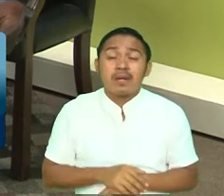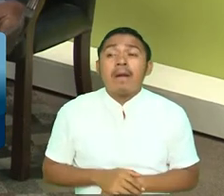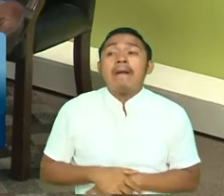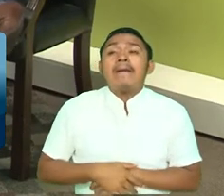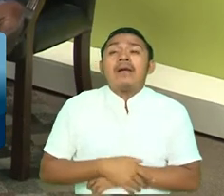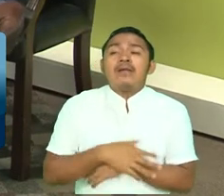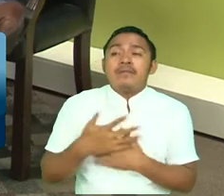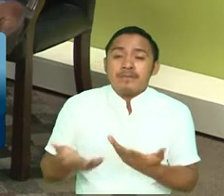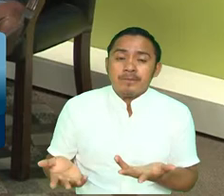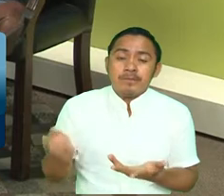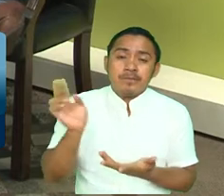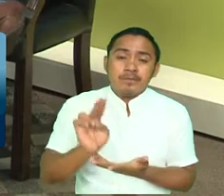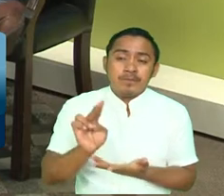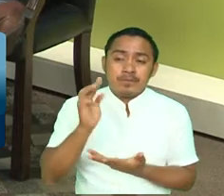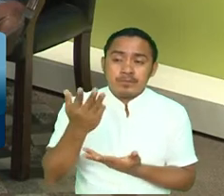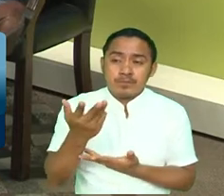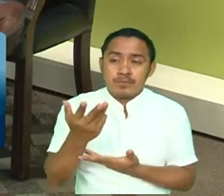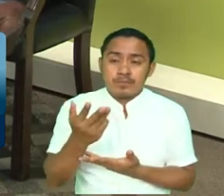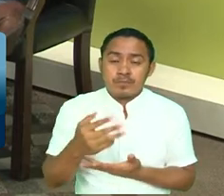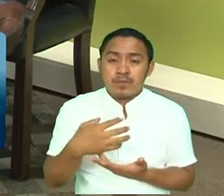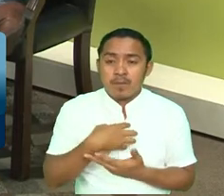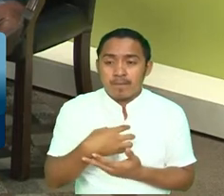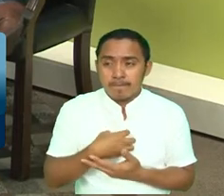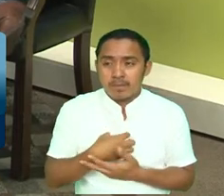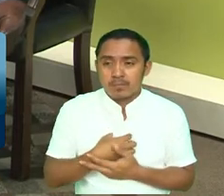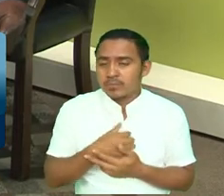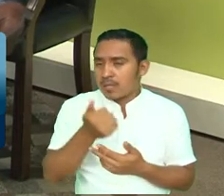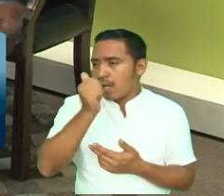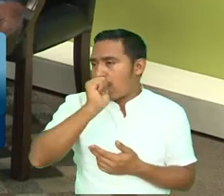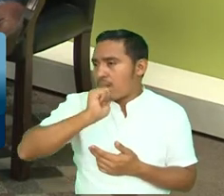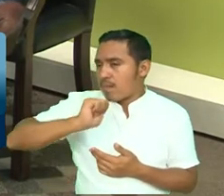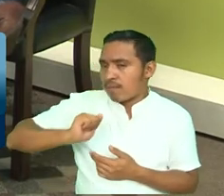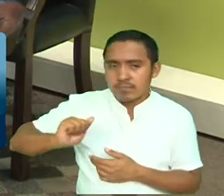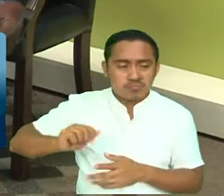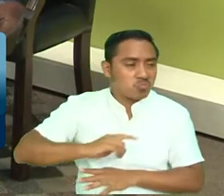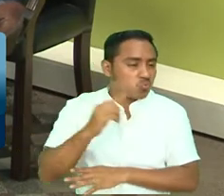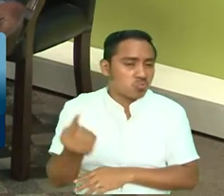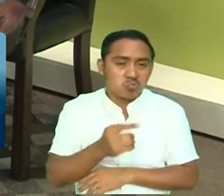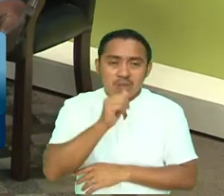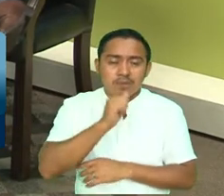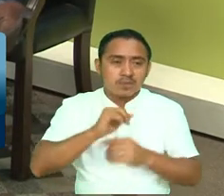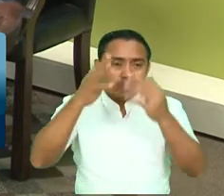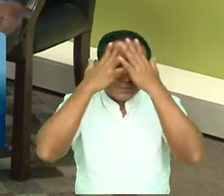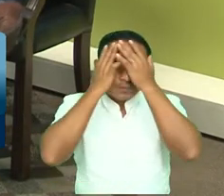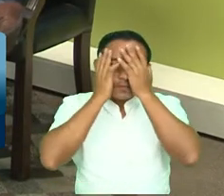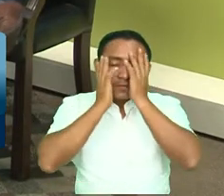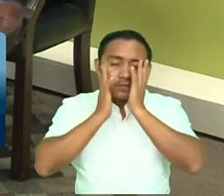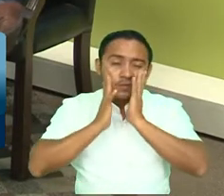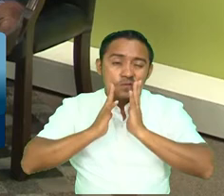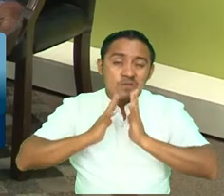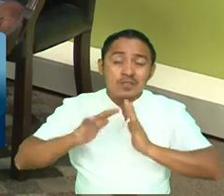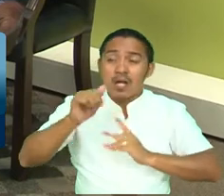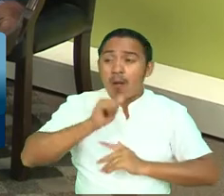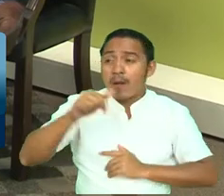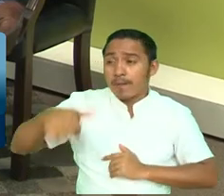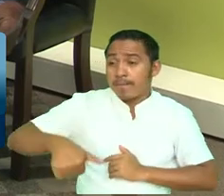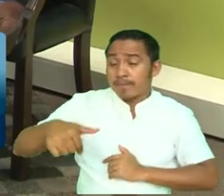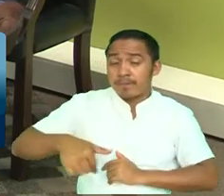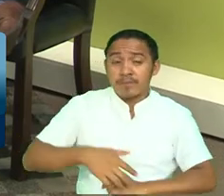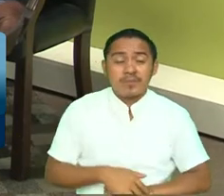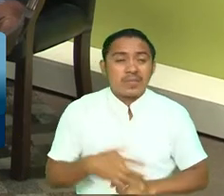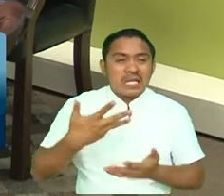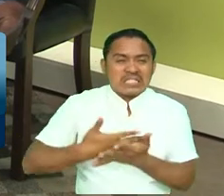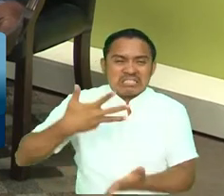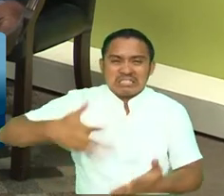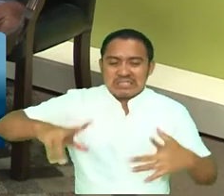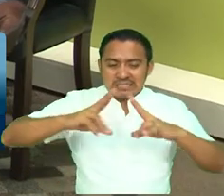el 99% del sudor de un individuo sano es agua, completamente agua. Nosotros que vivimos en un país tropical, caliente,